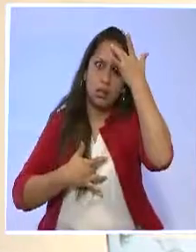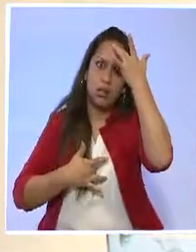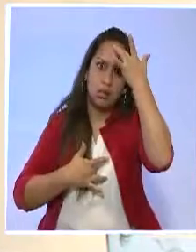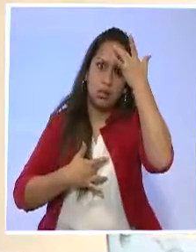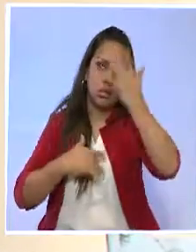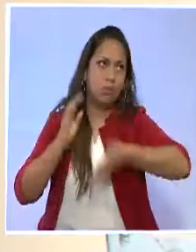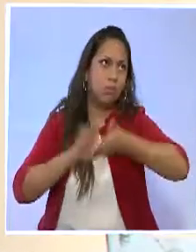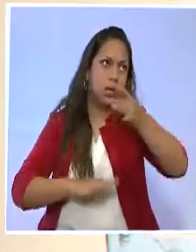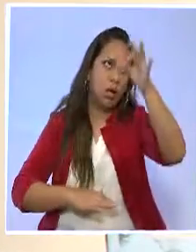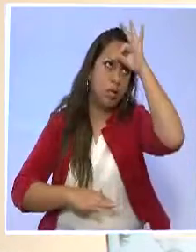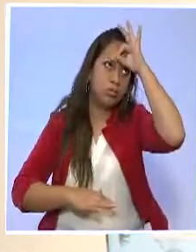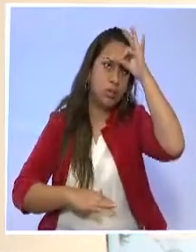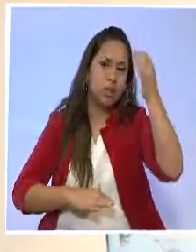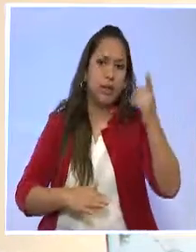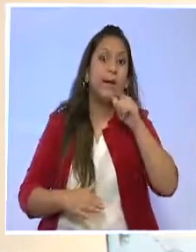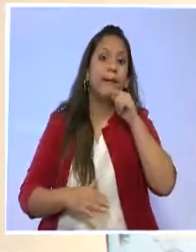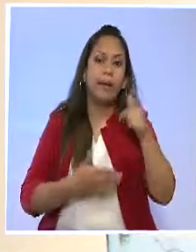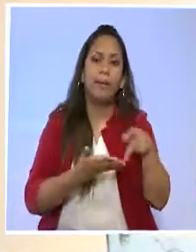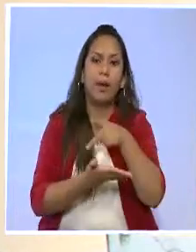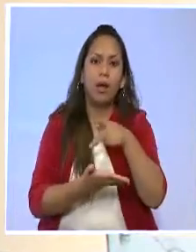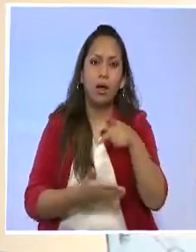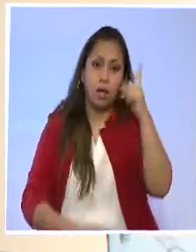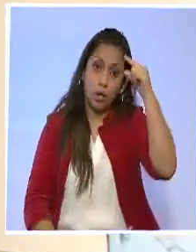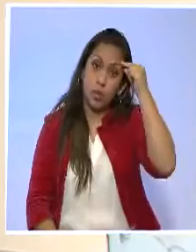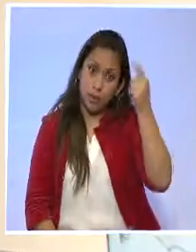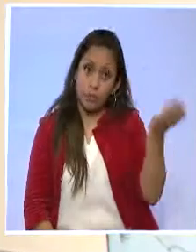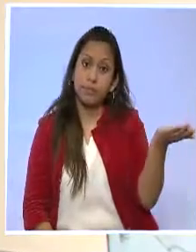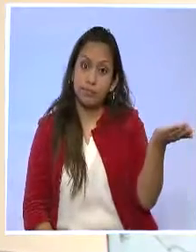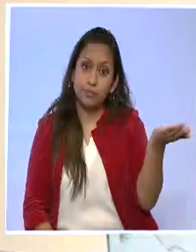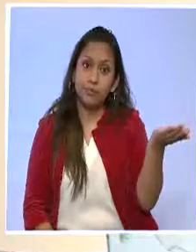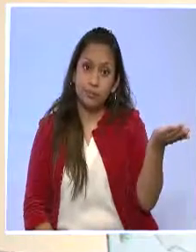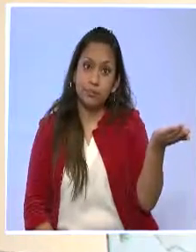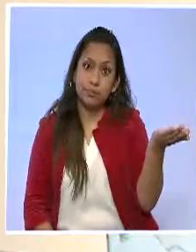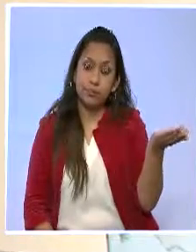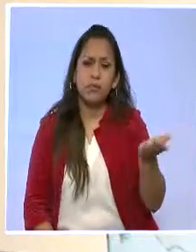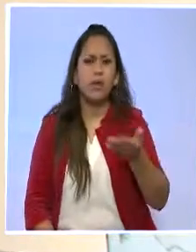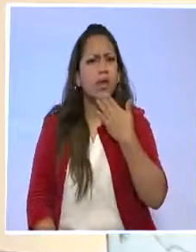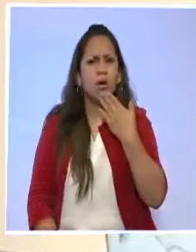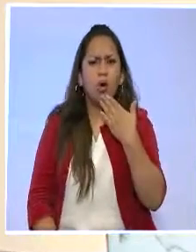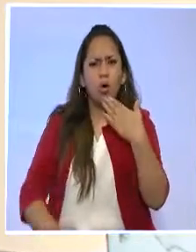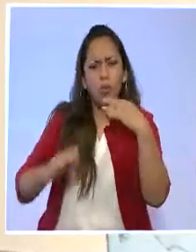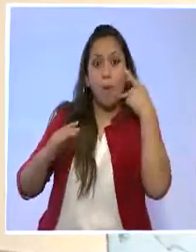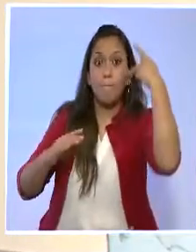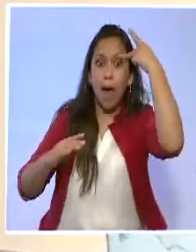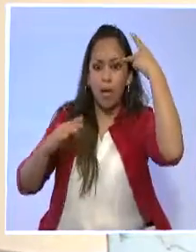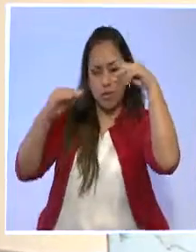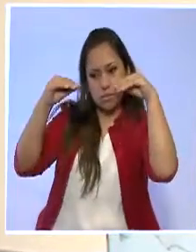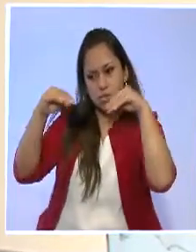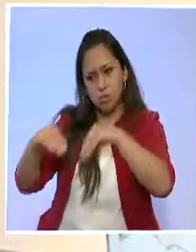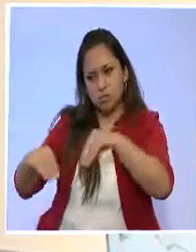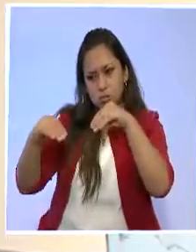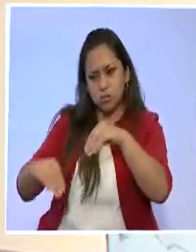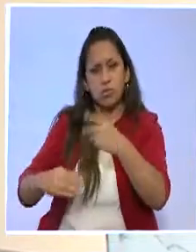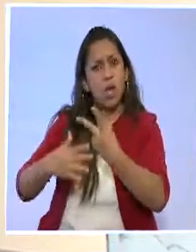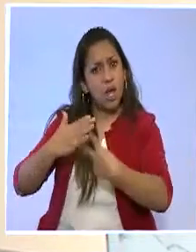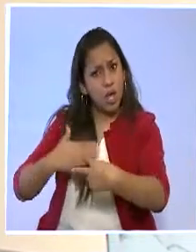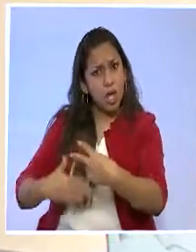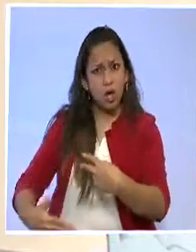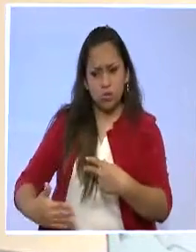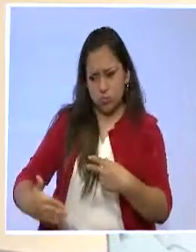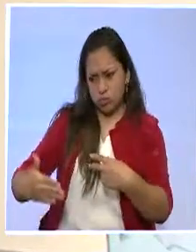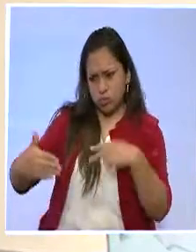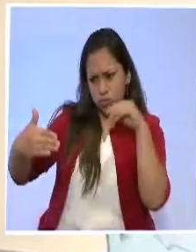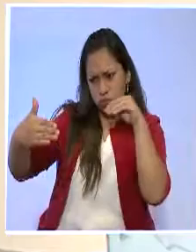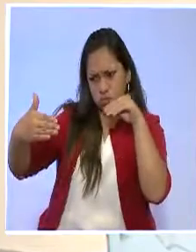reflexión y este debate también a la ciudadanía como estamos criando a nuestros hijos qué tipo de alimentación estamos promoviendo